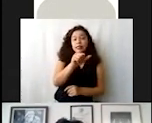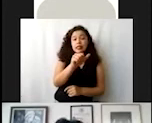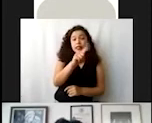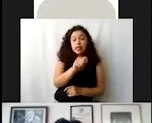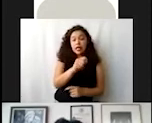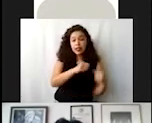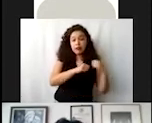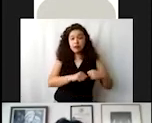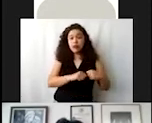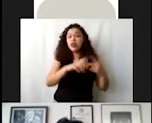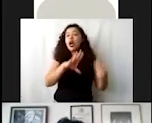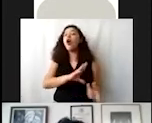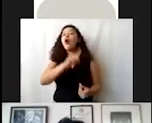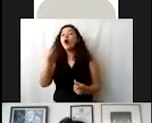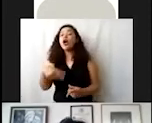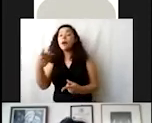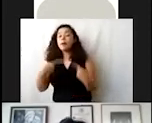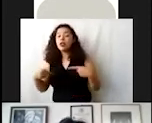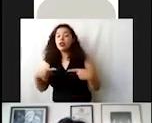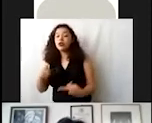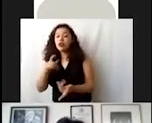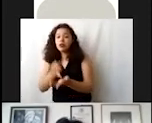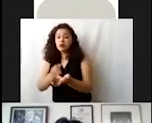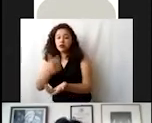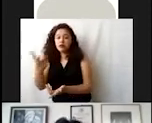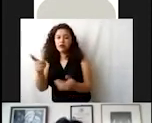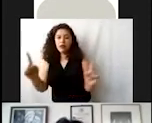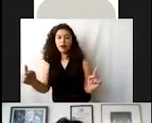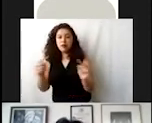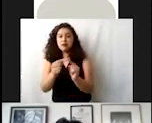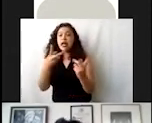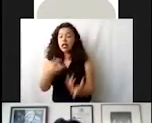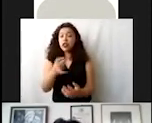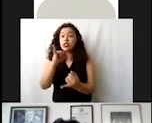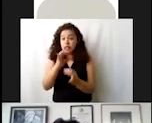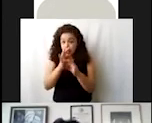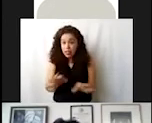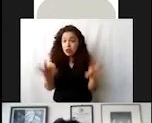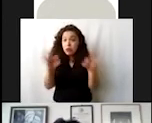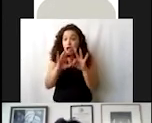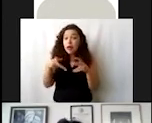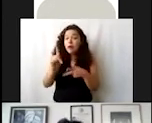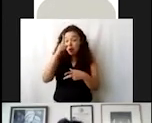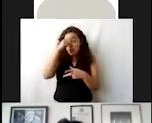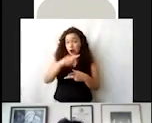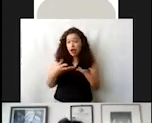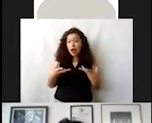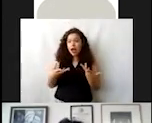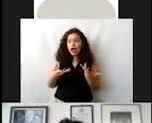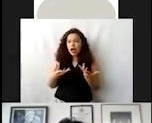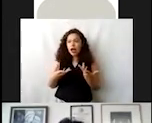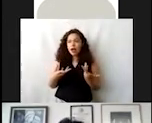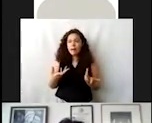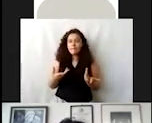autoridad, ¿sí? Pero para efectos de deducibilidad no es un requisito que, que